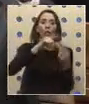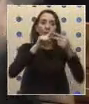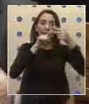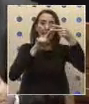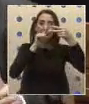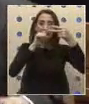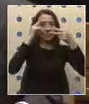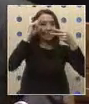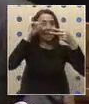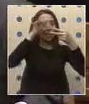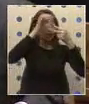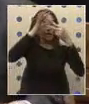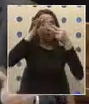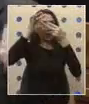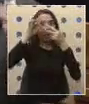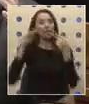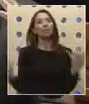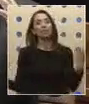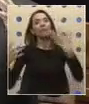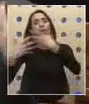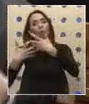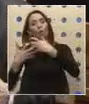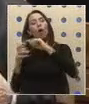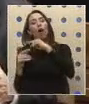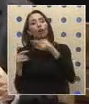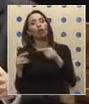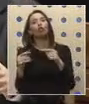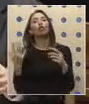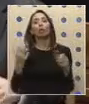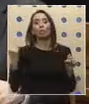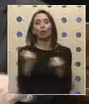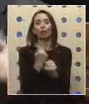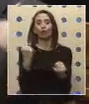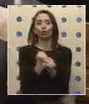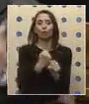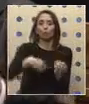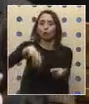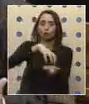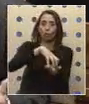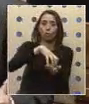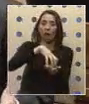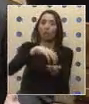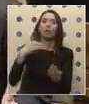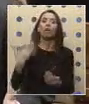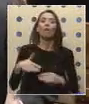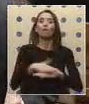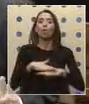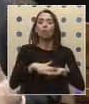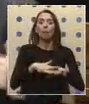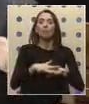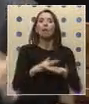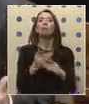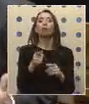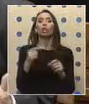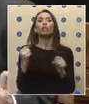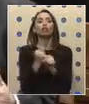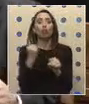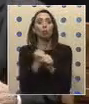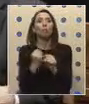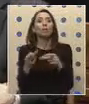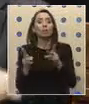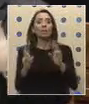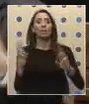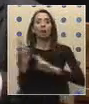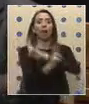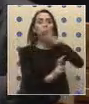que ver con otras matrices en que la idea de construir ciudad se entiende como las cuestiones fundamentales para construir la convivencia entre los seres humanos,